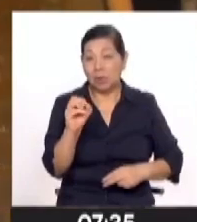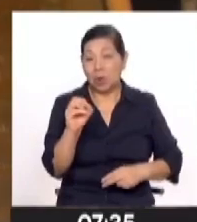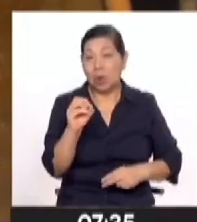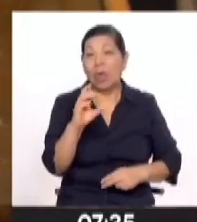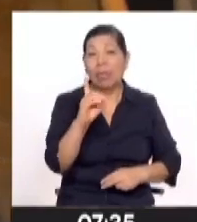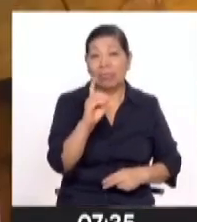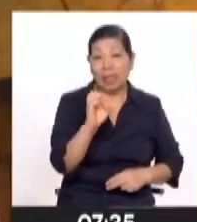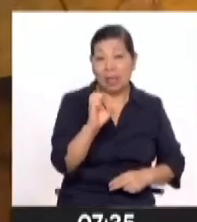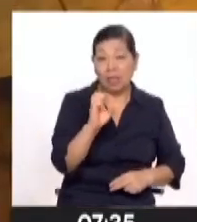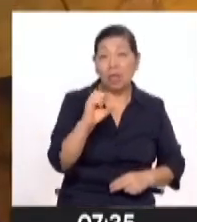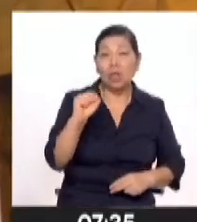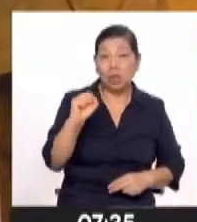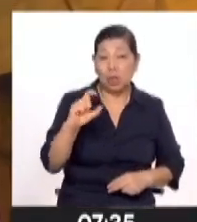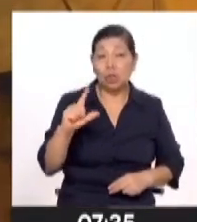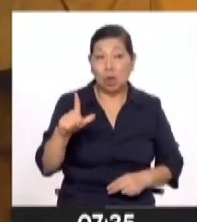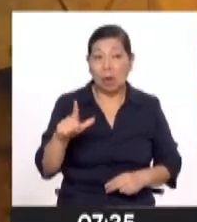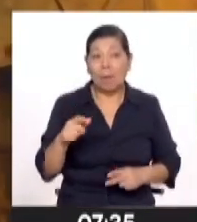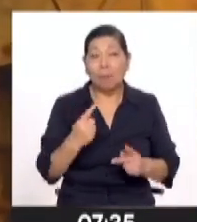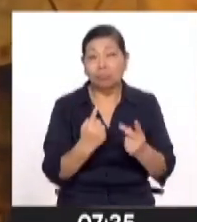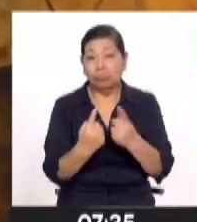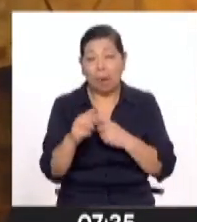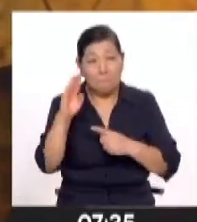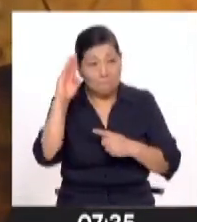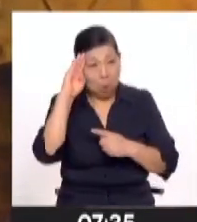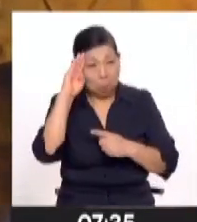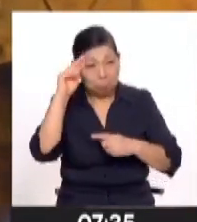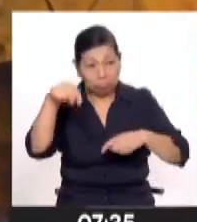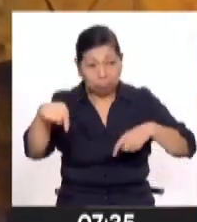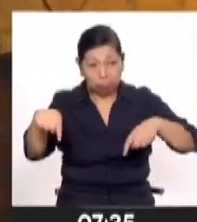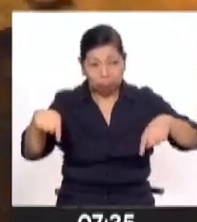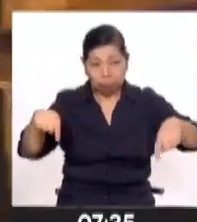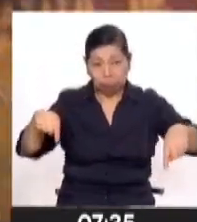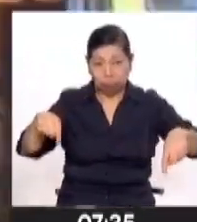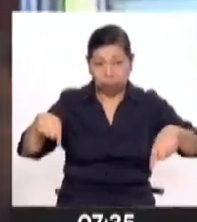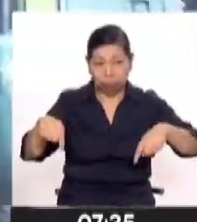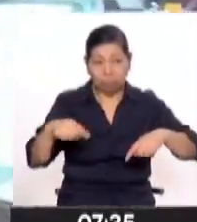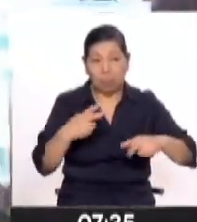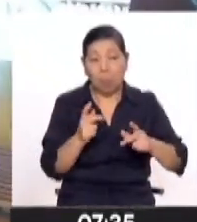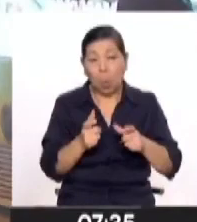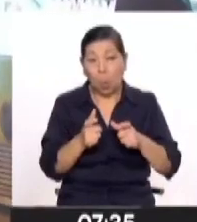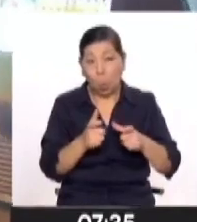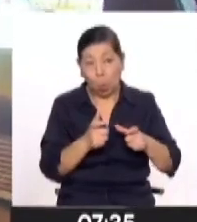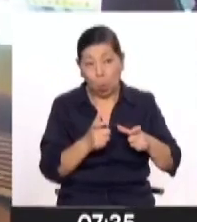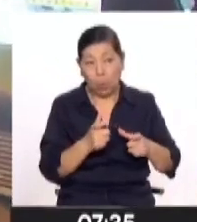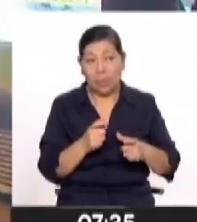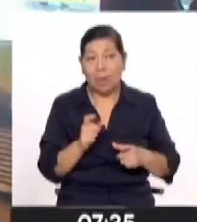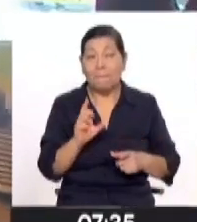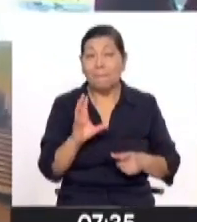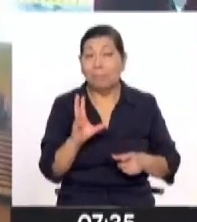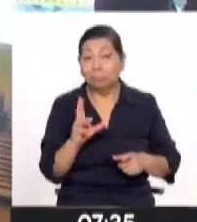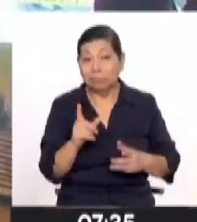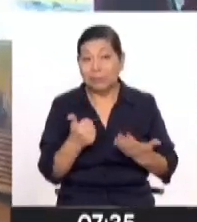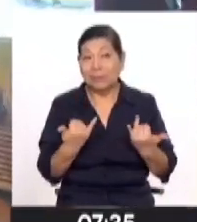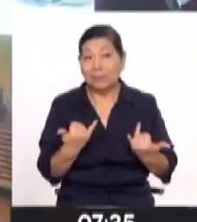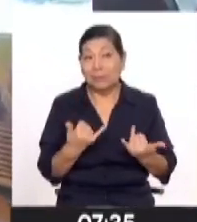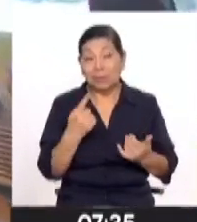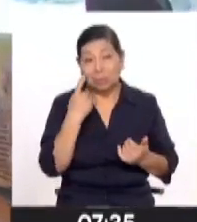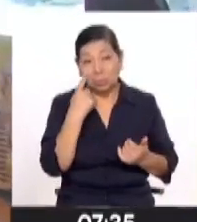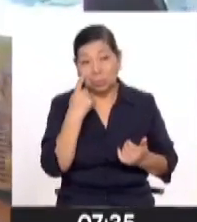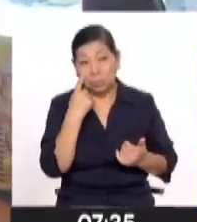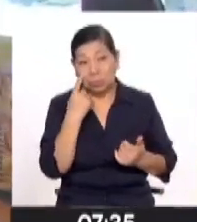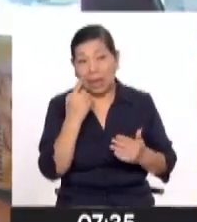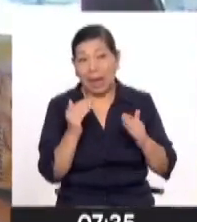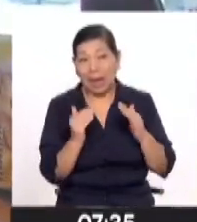desde hace años, los policías se turnan en este punto exclusivamente para cuidar que algunos moradores de esta